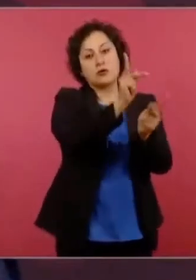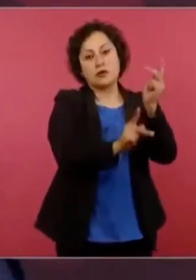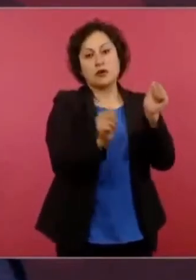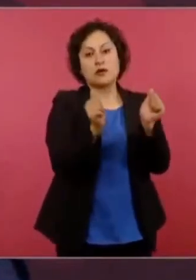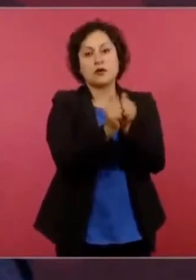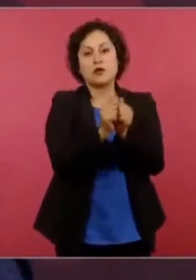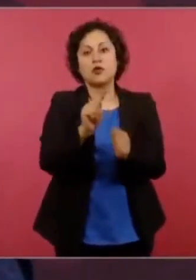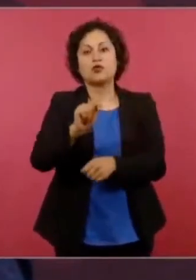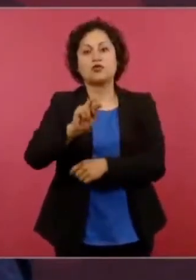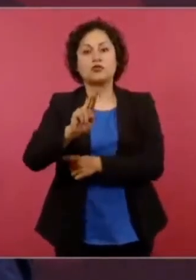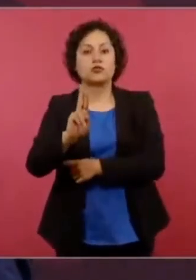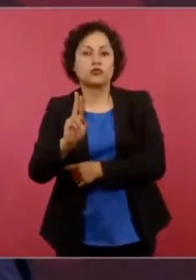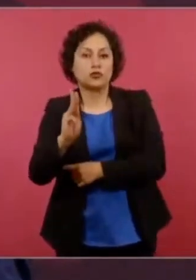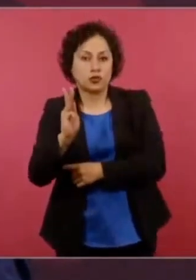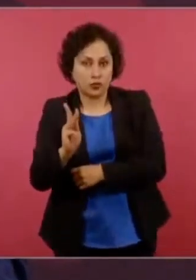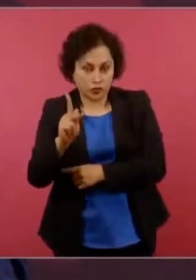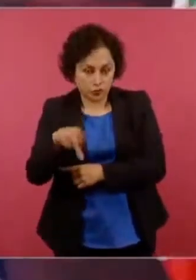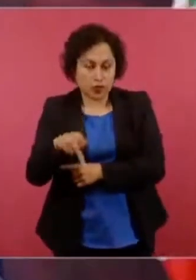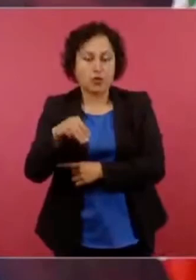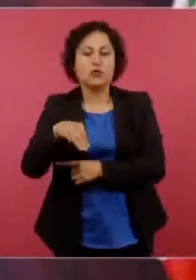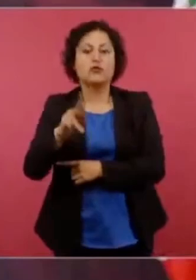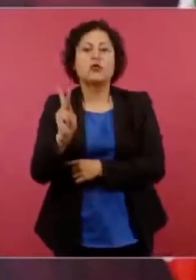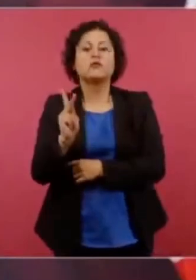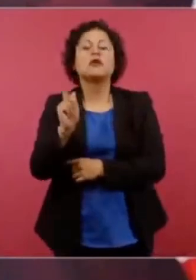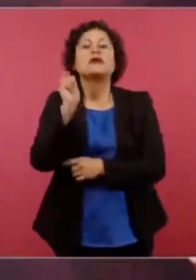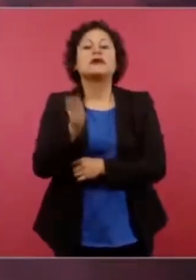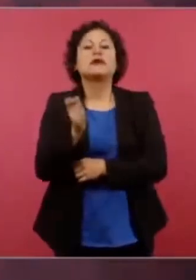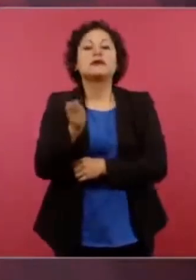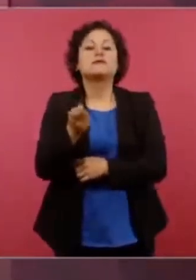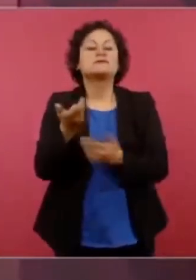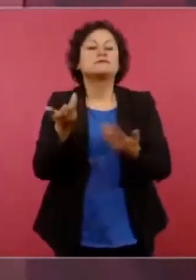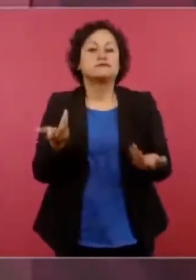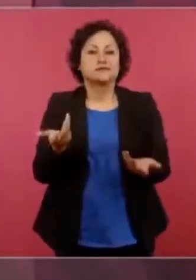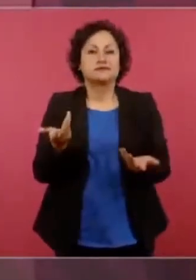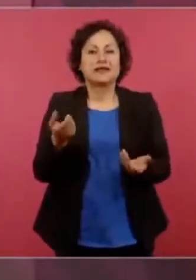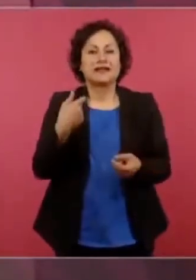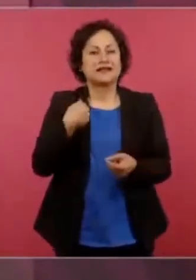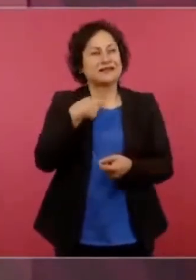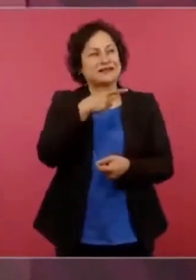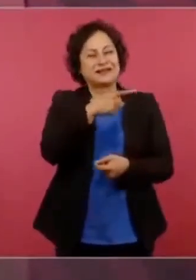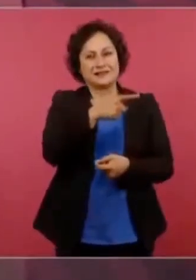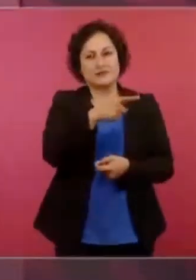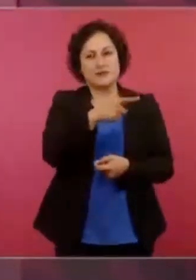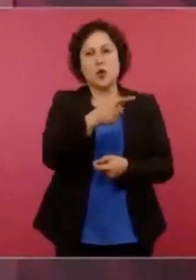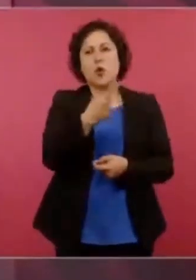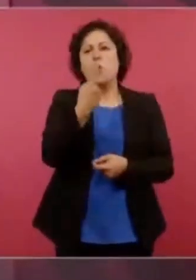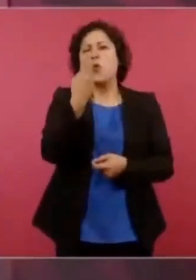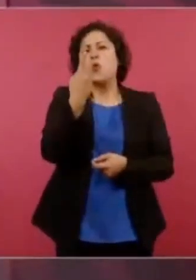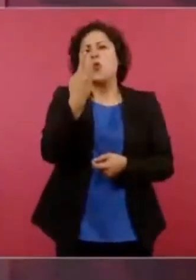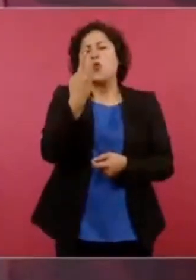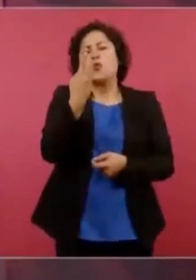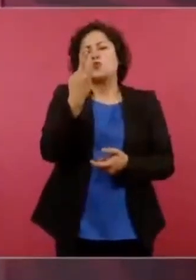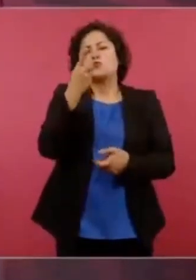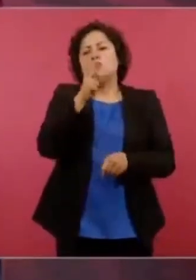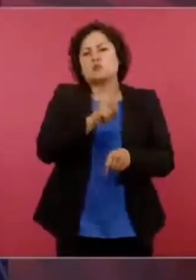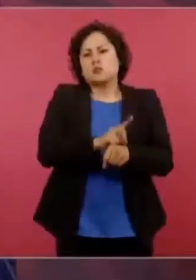porque fuimos en avión comercial, hicimos escala.